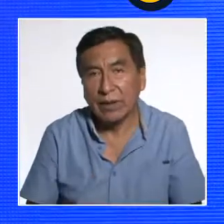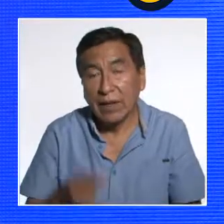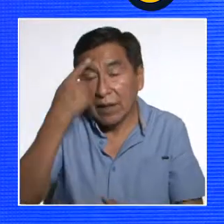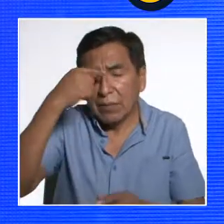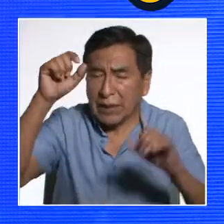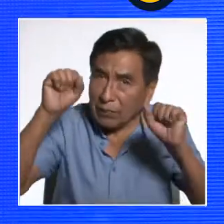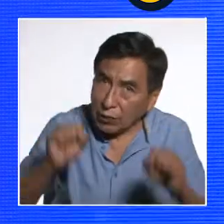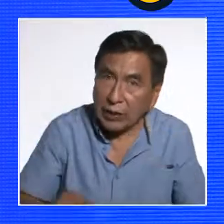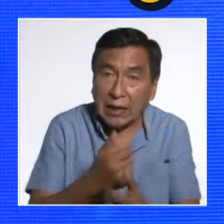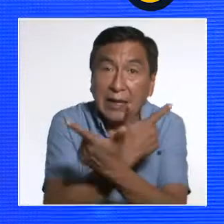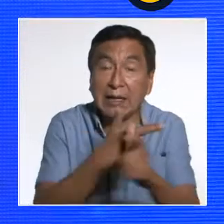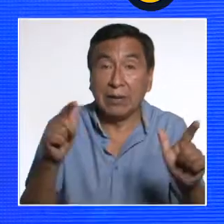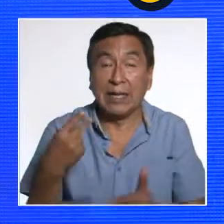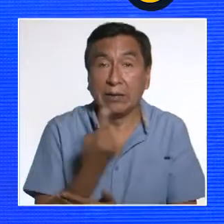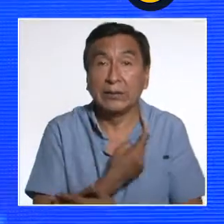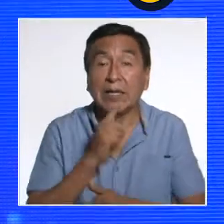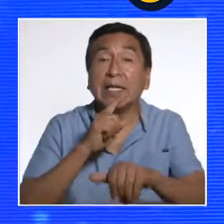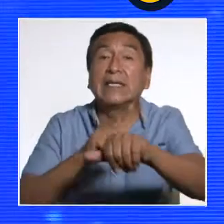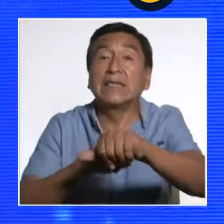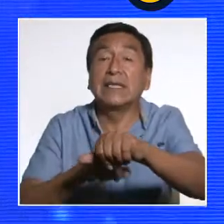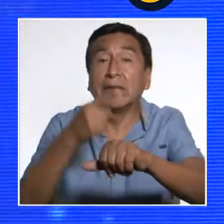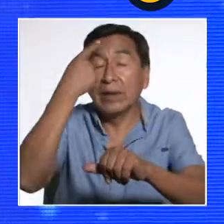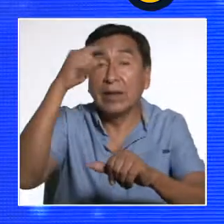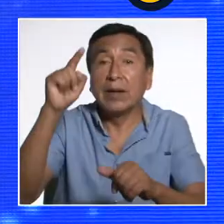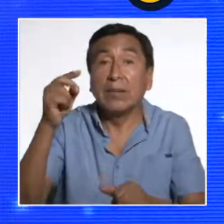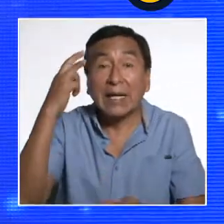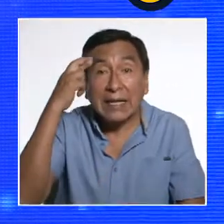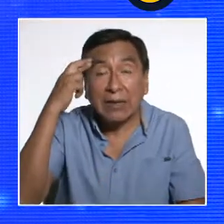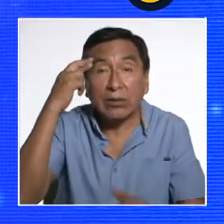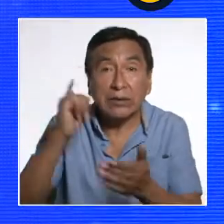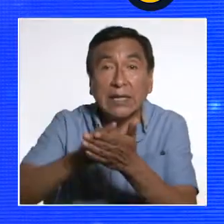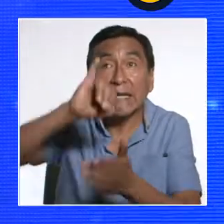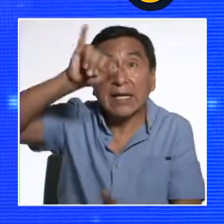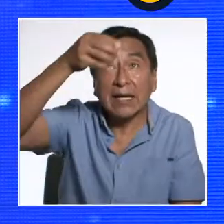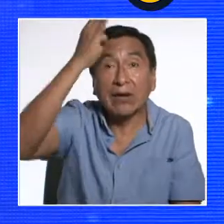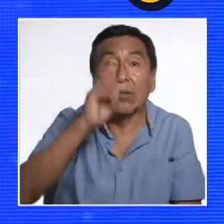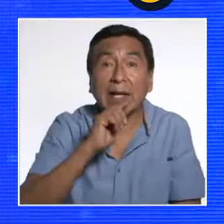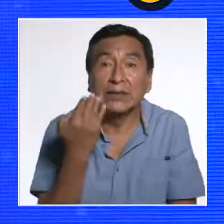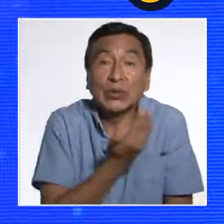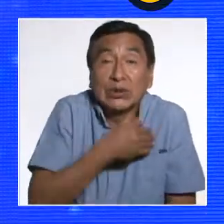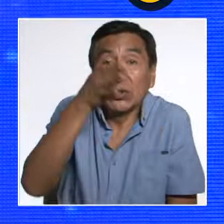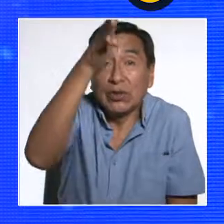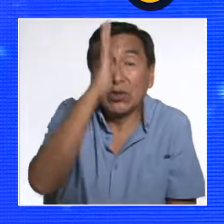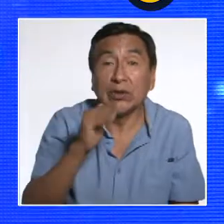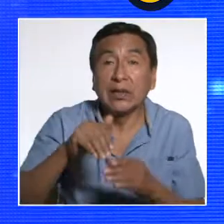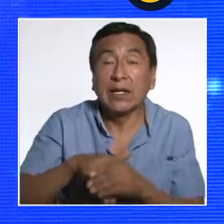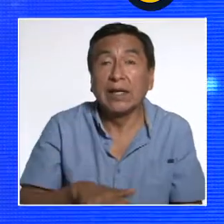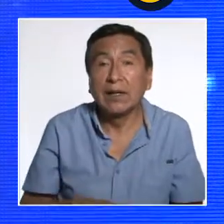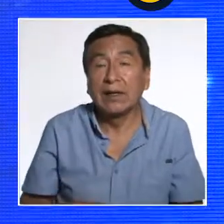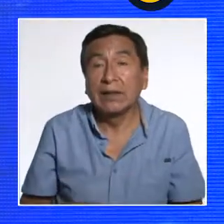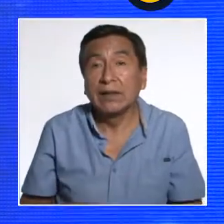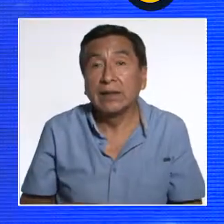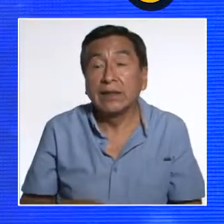poder liberarnos. Es el tiempo para reconocer que Jehová es nuestro Dios. En las buenas, fíjese la canción